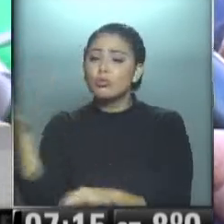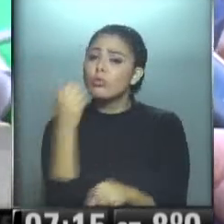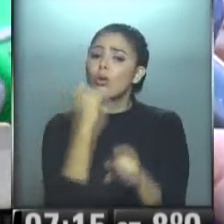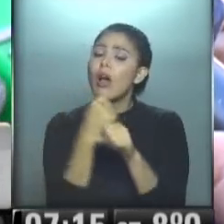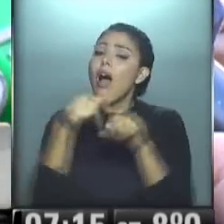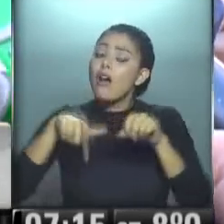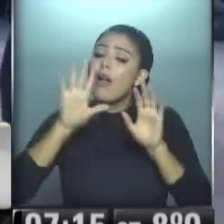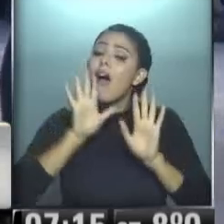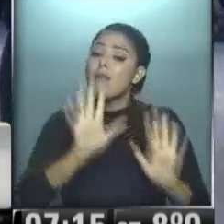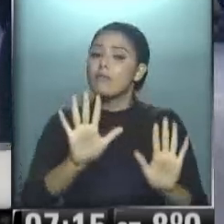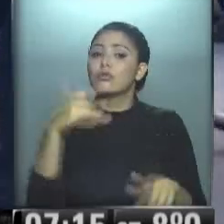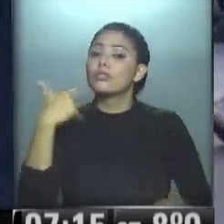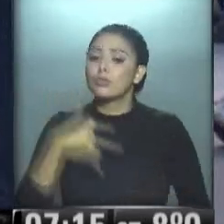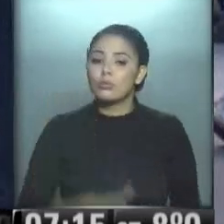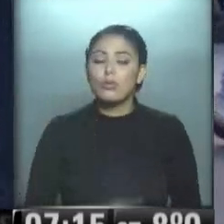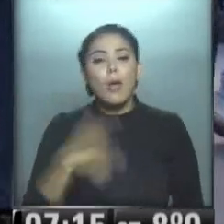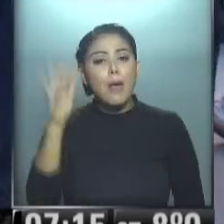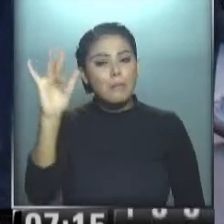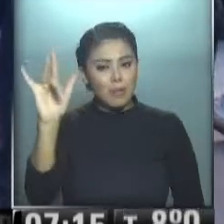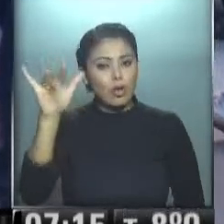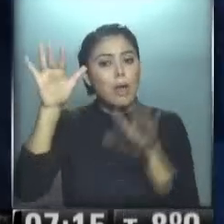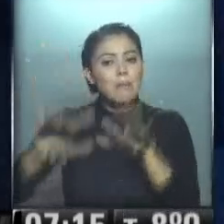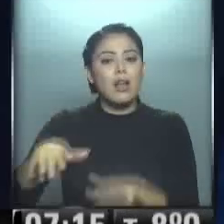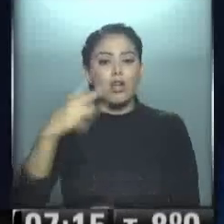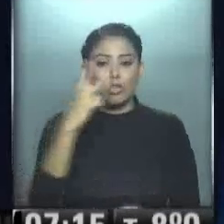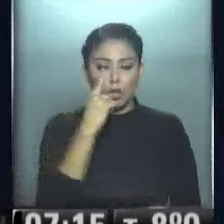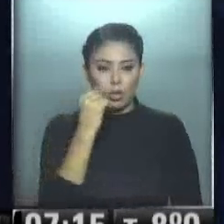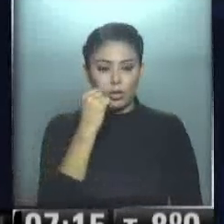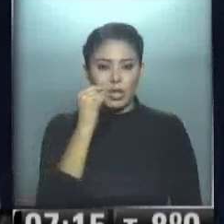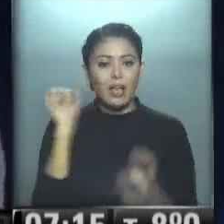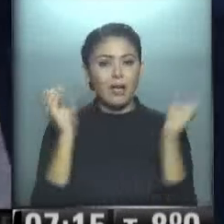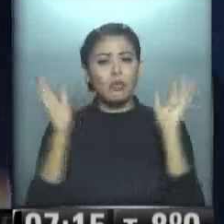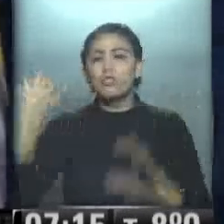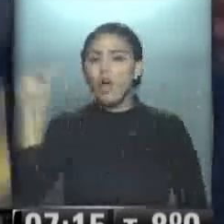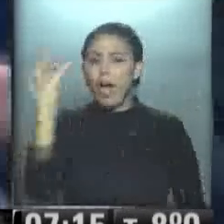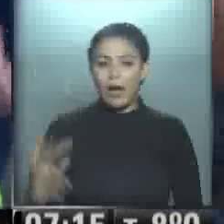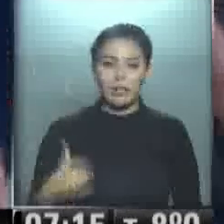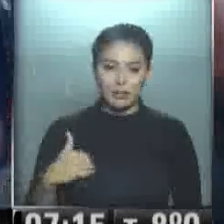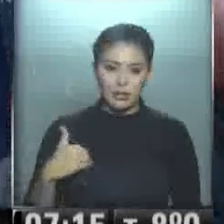están en estado de alerta. Y el miércoles sale el paro de 48 horas de camioneros en todo el país.